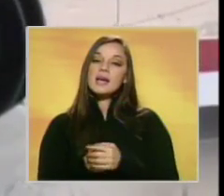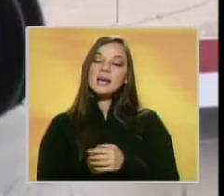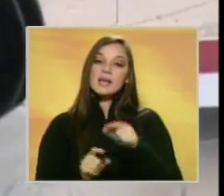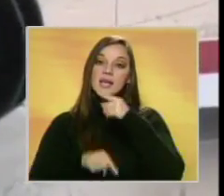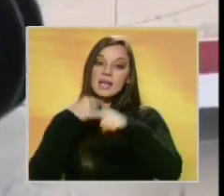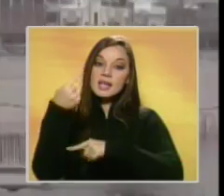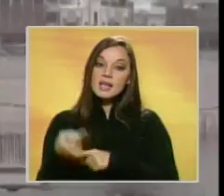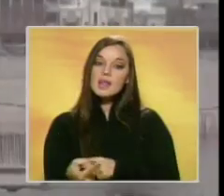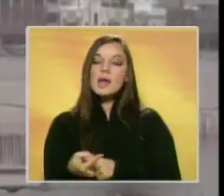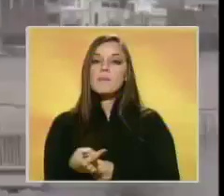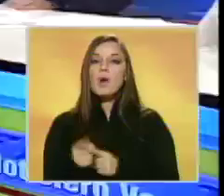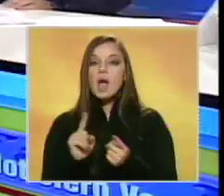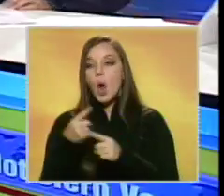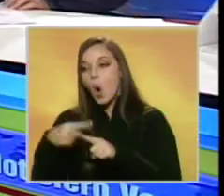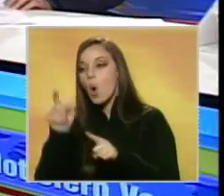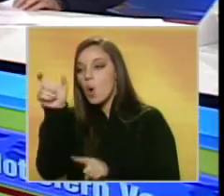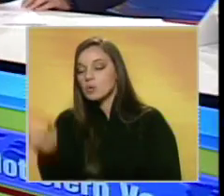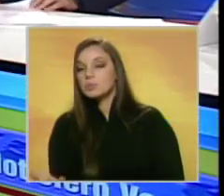nombrado en el debido momento.